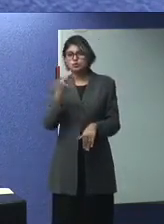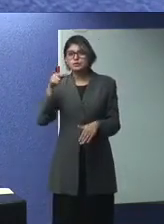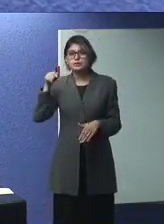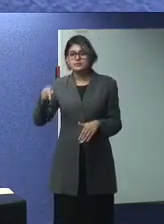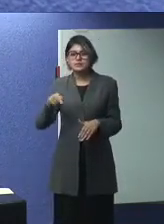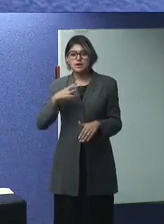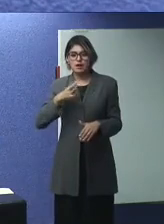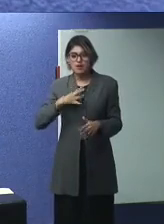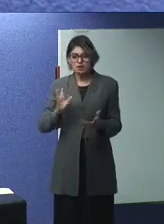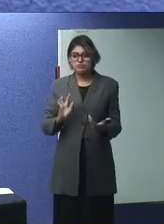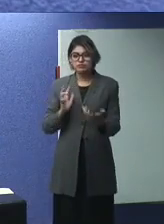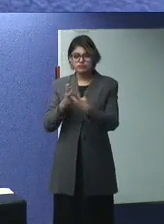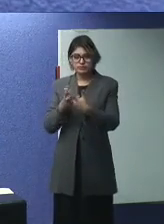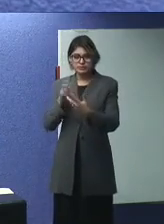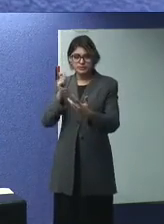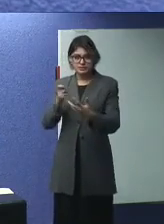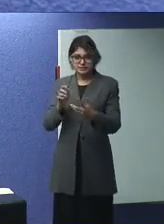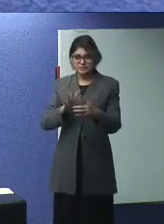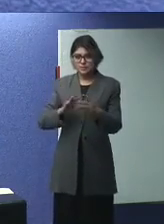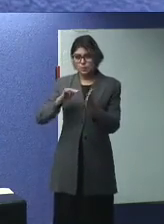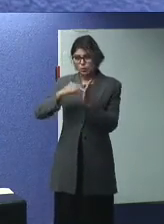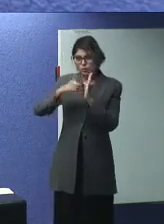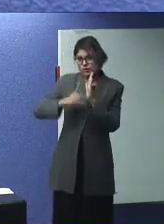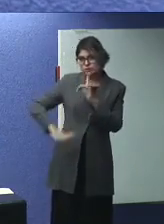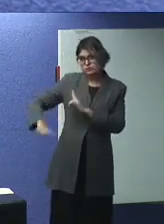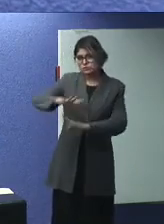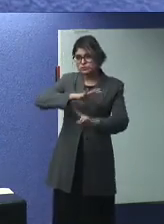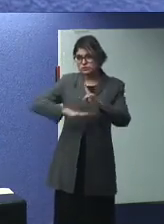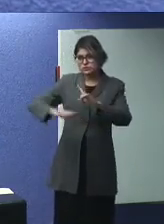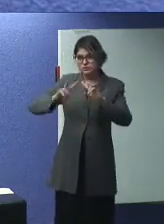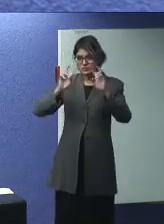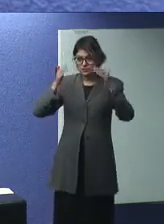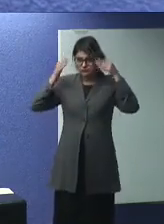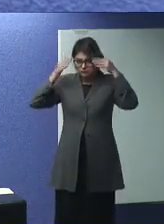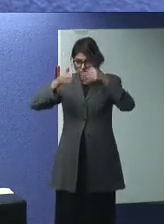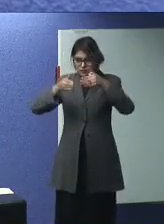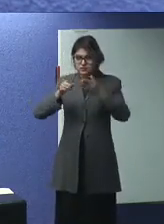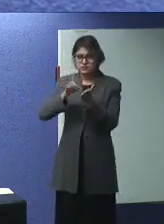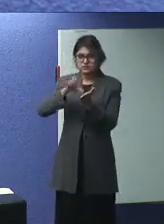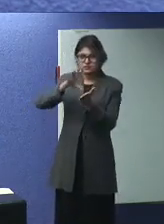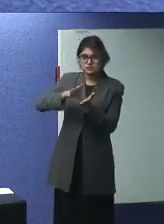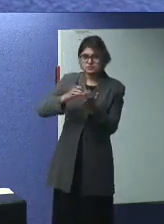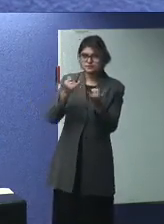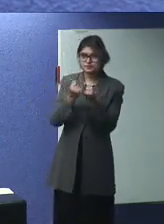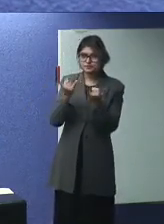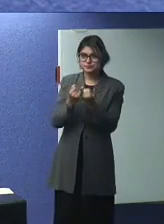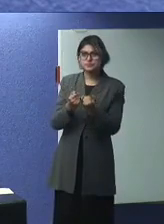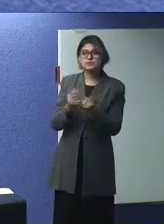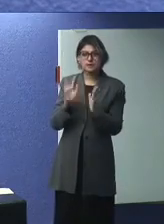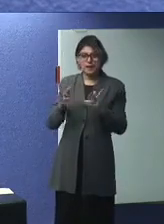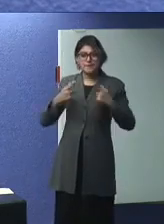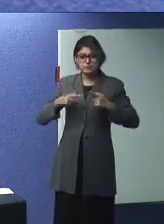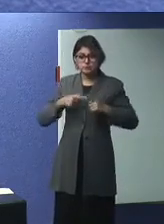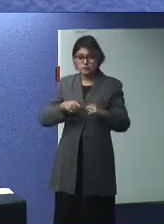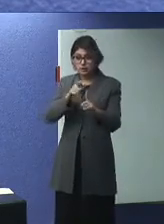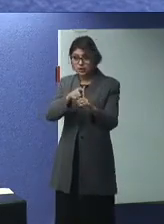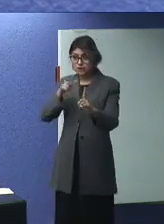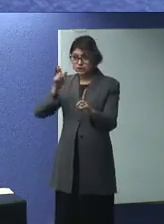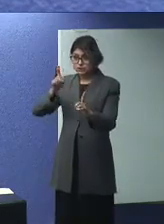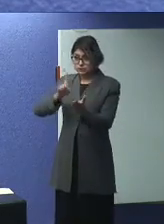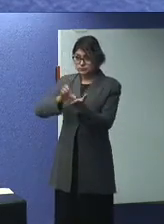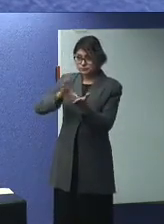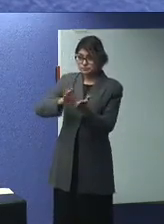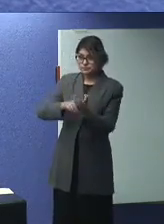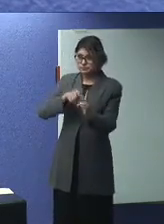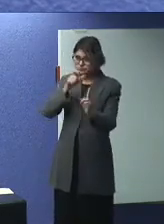modelo social y de derechos humanos de la discapacidad. Insisto, les reconoce la titularidad de derechos y ya no centra el centro del